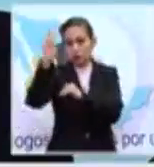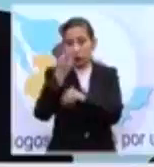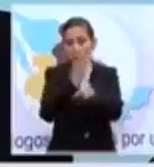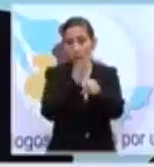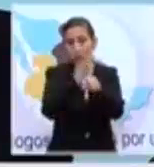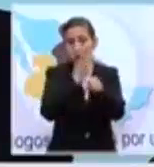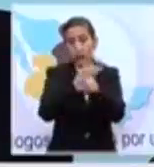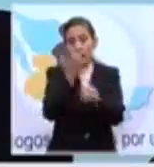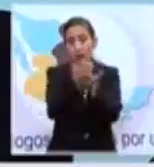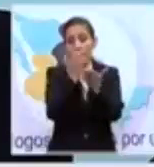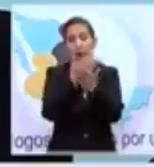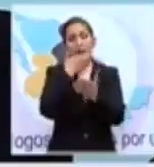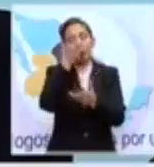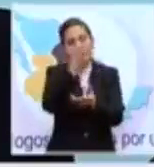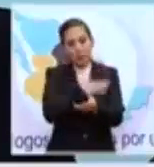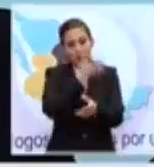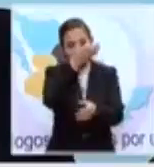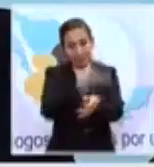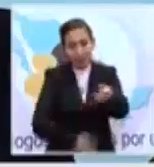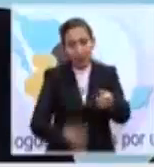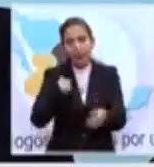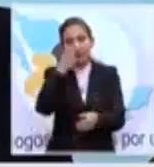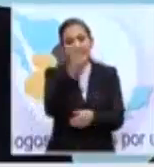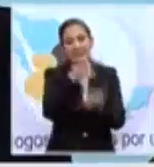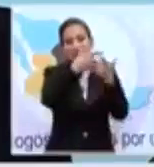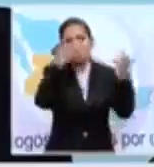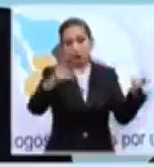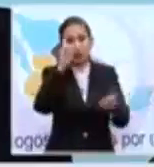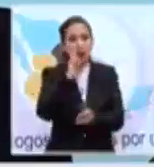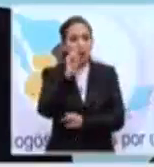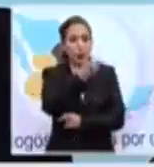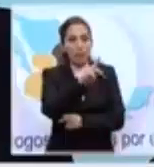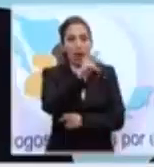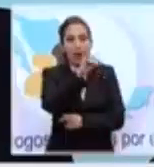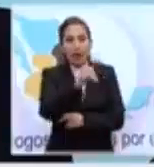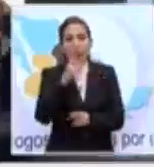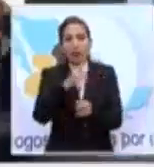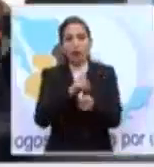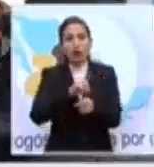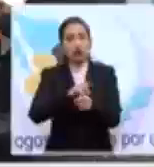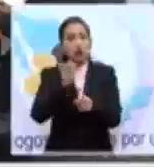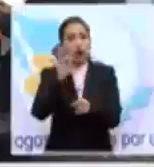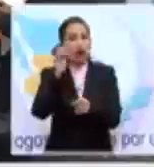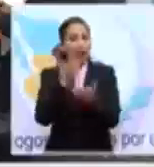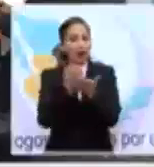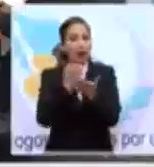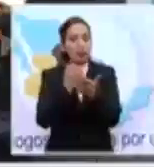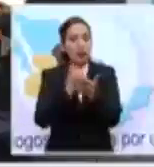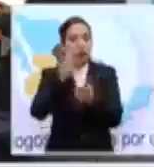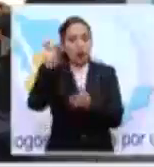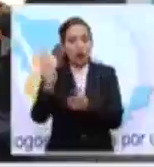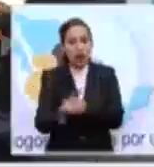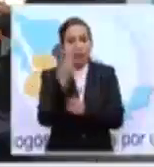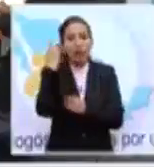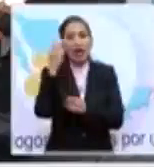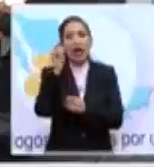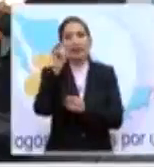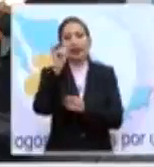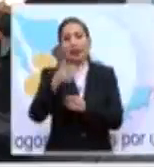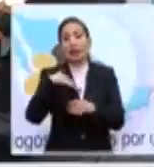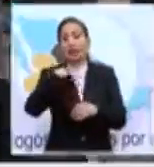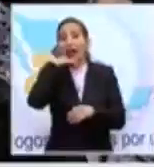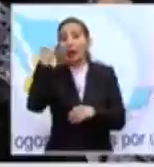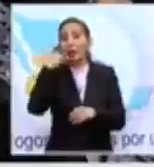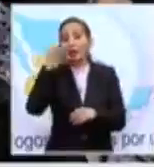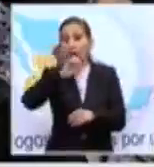Economía. Bienvenida, María, buenas tardes. Les leo la semblanza de María, doctora en Economía por la Universidad de Marburg an der Lahn en